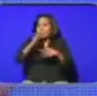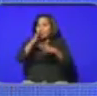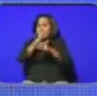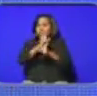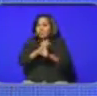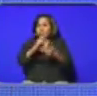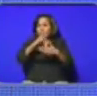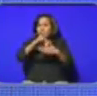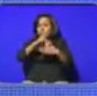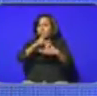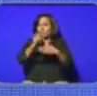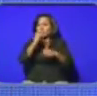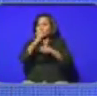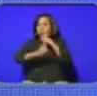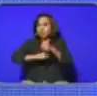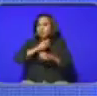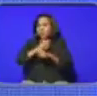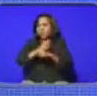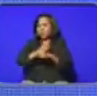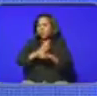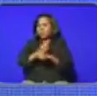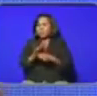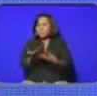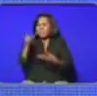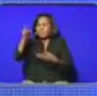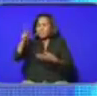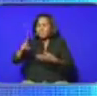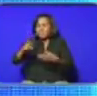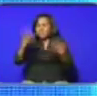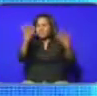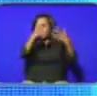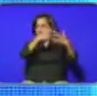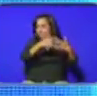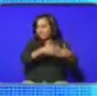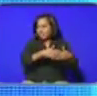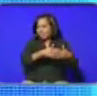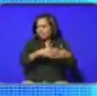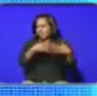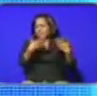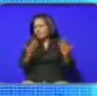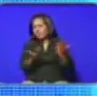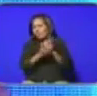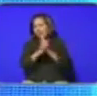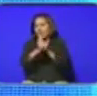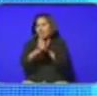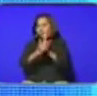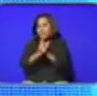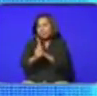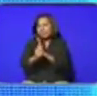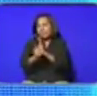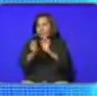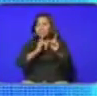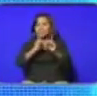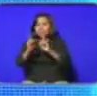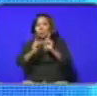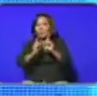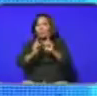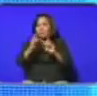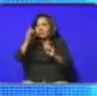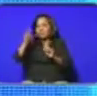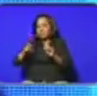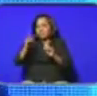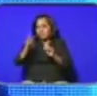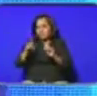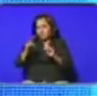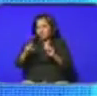la necesidad del mercado laboral, cuáles son los talentos en competencias técnicas que va a